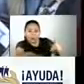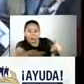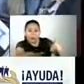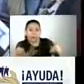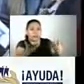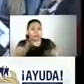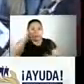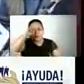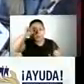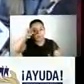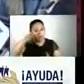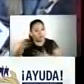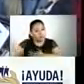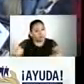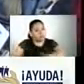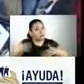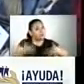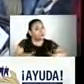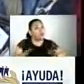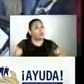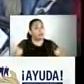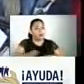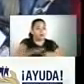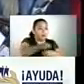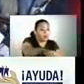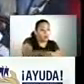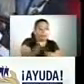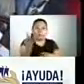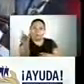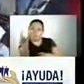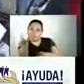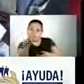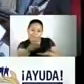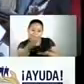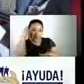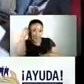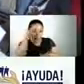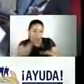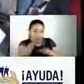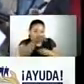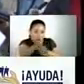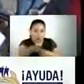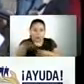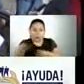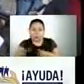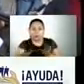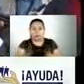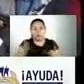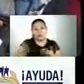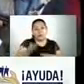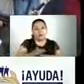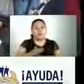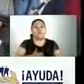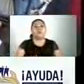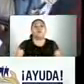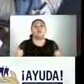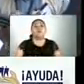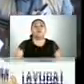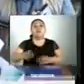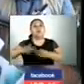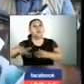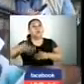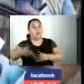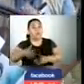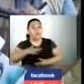están trabajando acciones encaminadas a lo que es abatización de los lugares de cada uno de ellos de las áreas de influencia de cada uno de ellos y al final pues